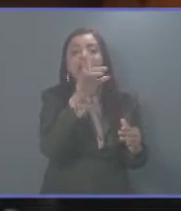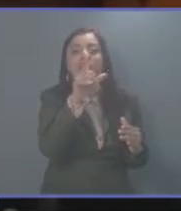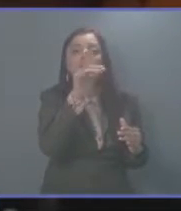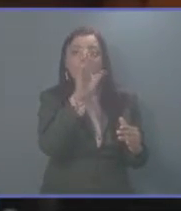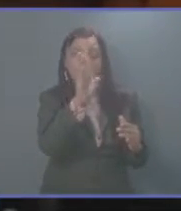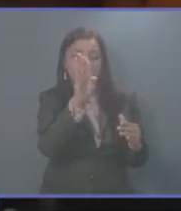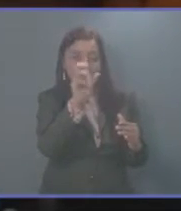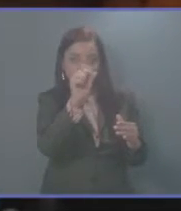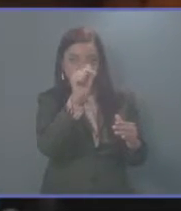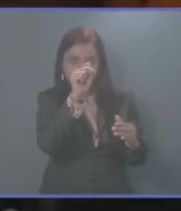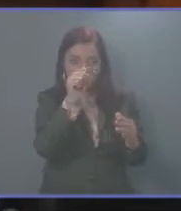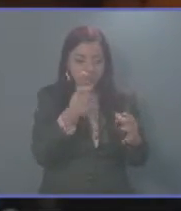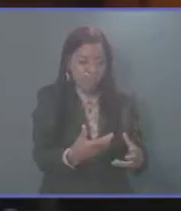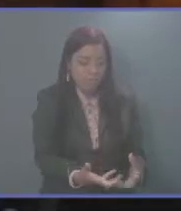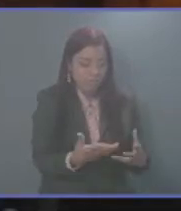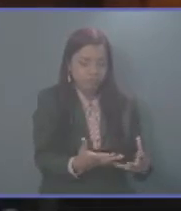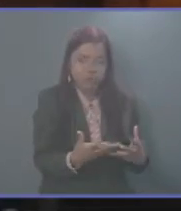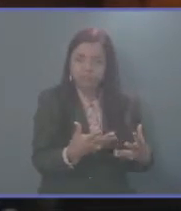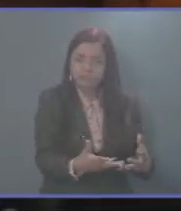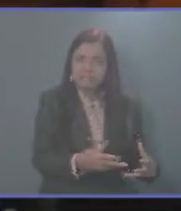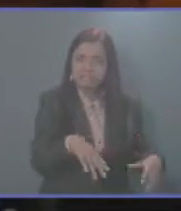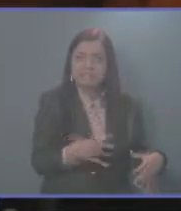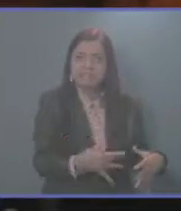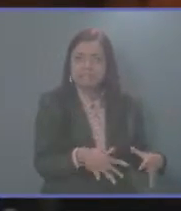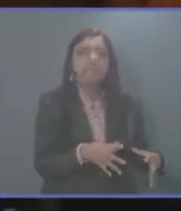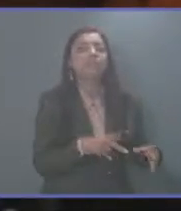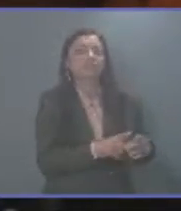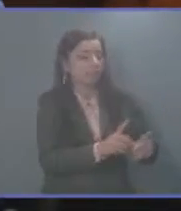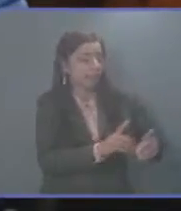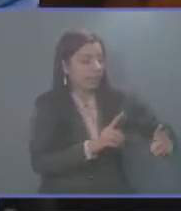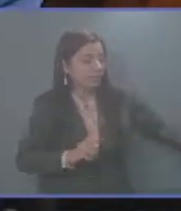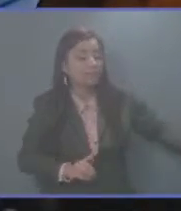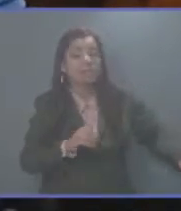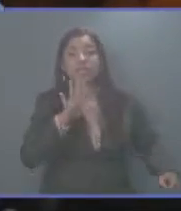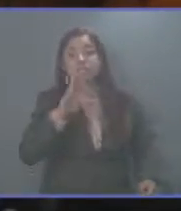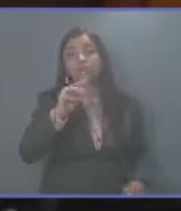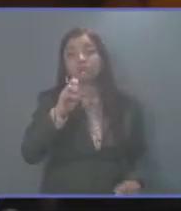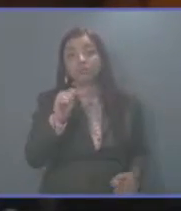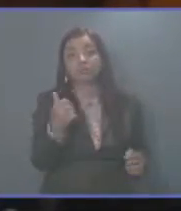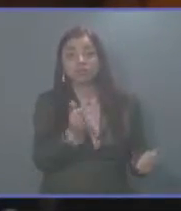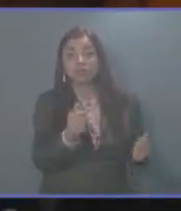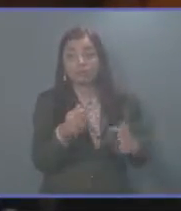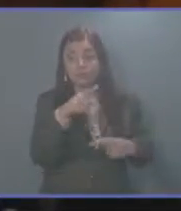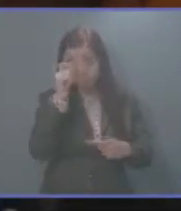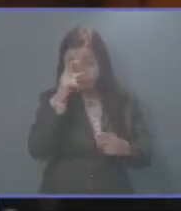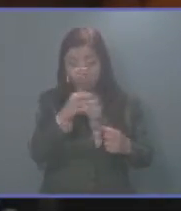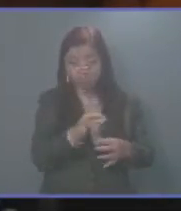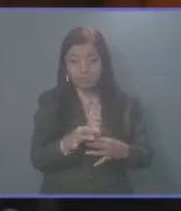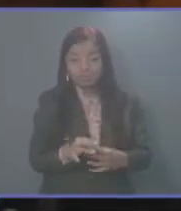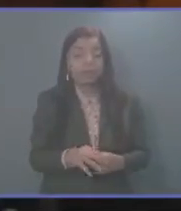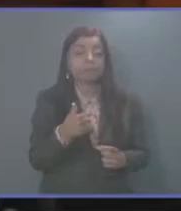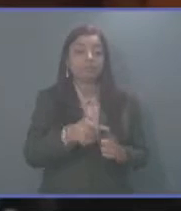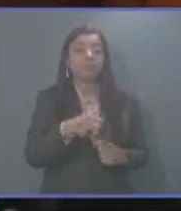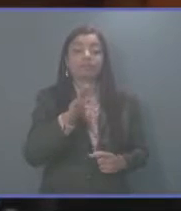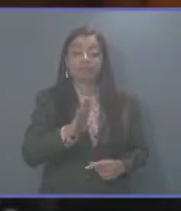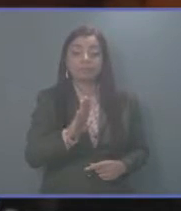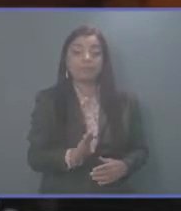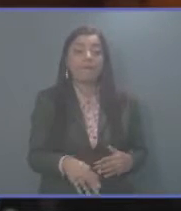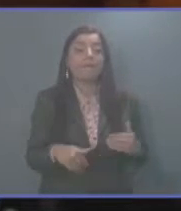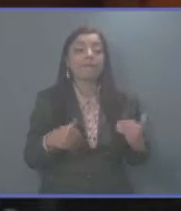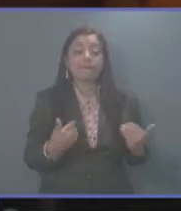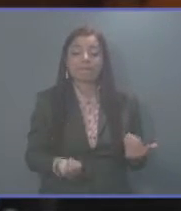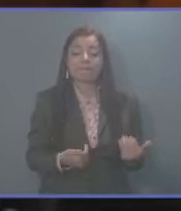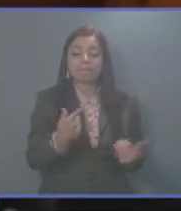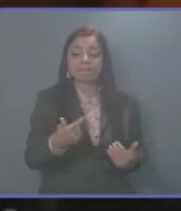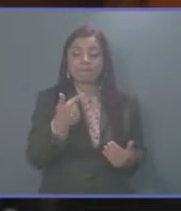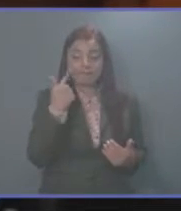de 5 metros, los cuales contarán a partir del lugar de trabajo. D. Para el caso